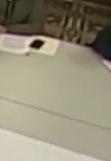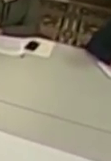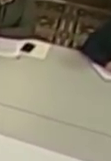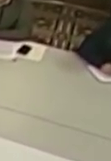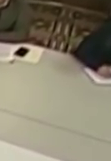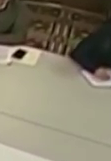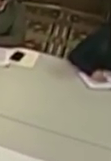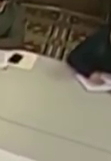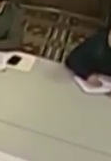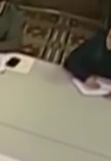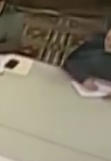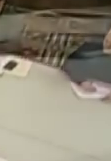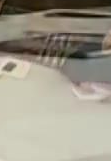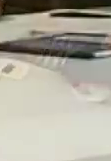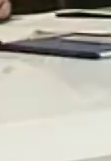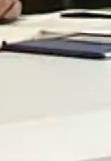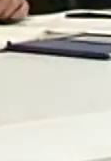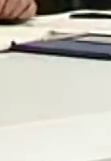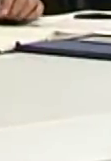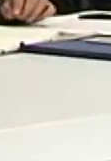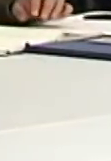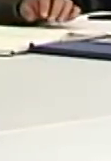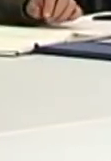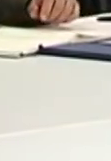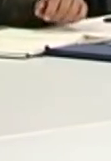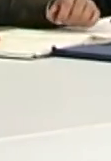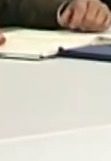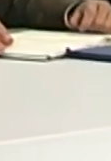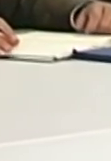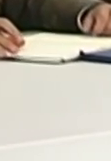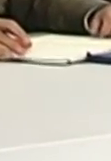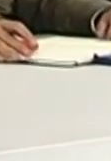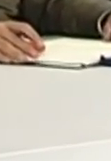el programa de recuperación económica, crecimiento, prosperidad